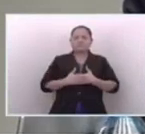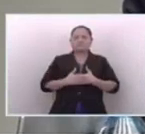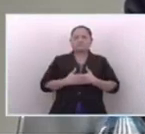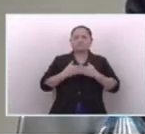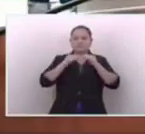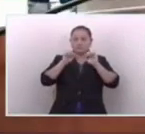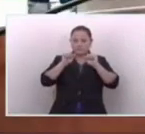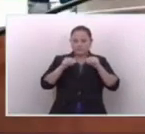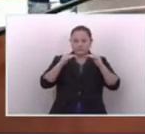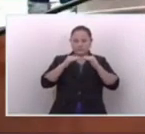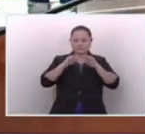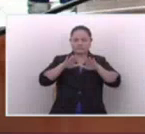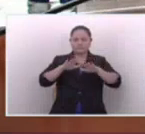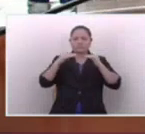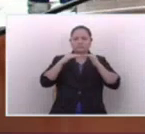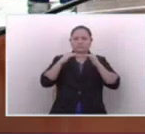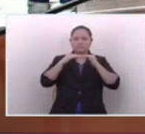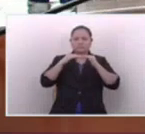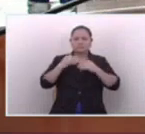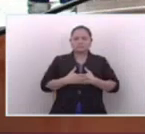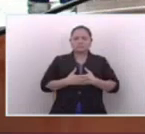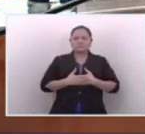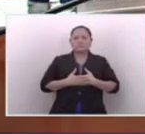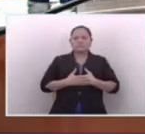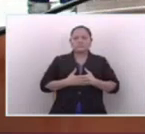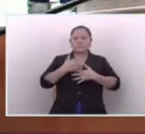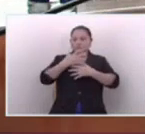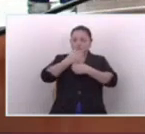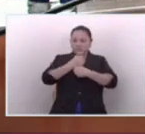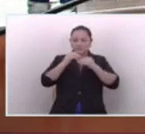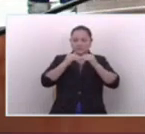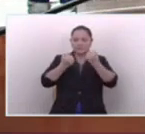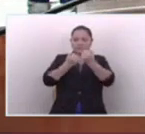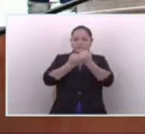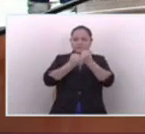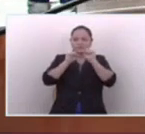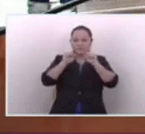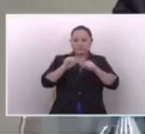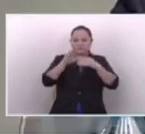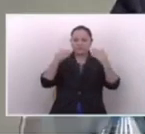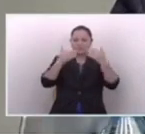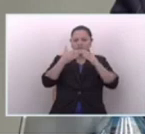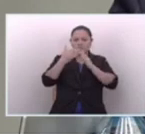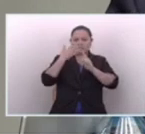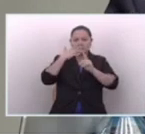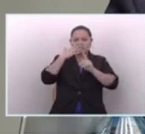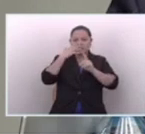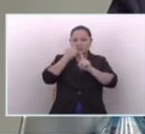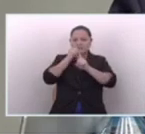y, pues, agradeciendo también la confianza y el respaldo para poder dirigir